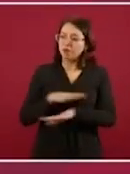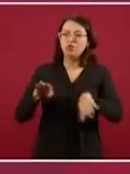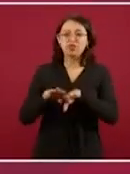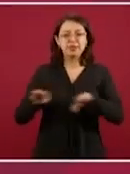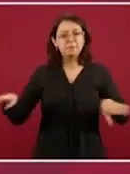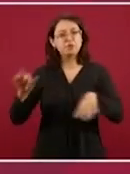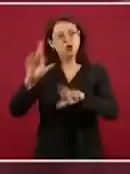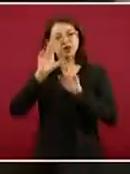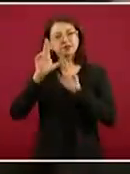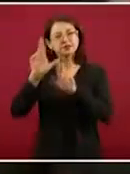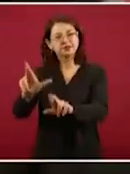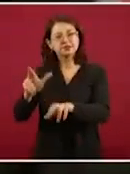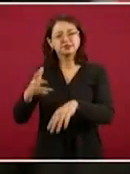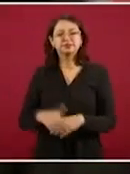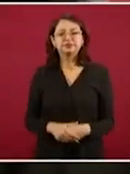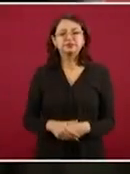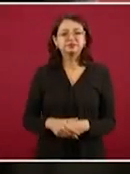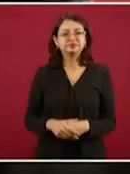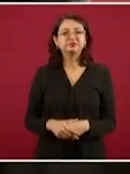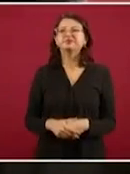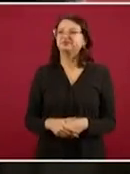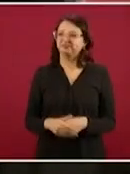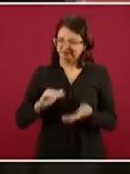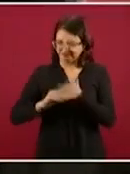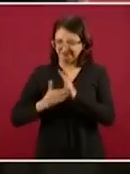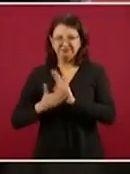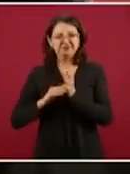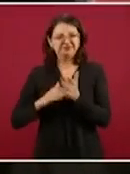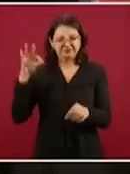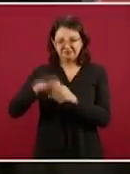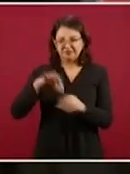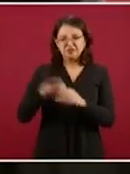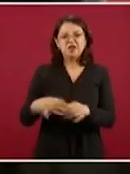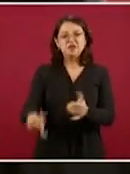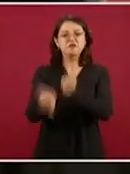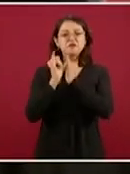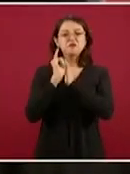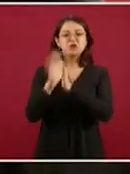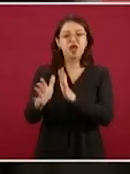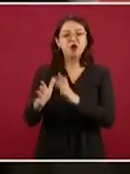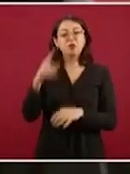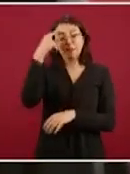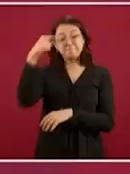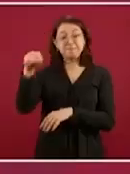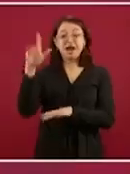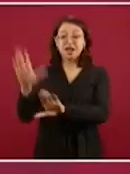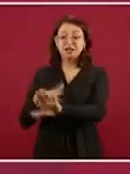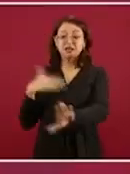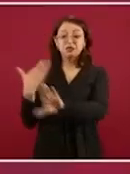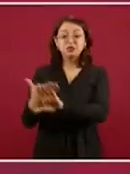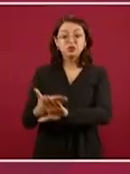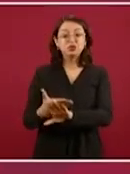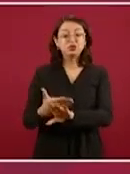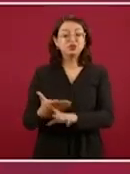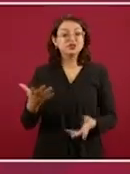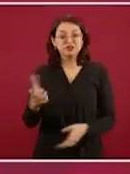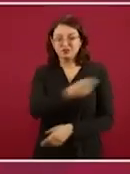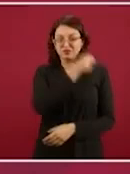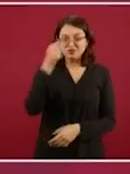democrático consumaron un fraude electoral para imponer al